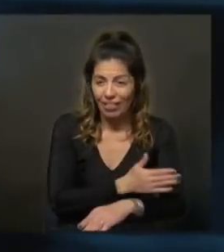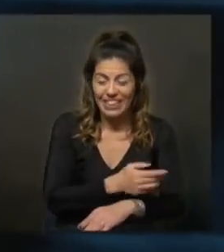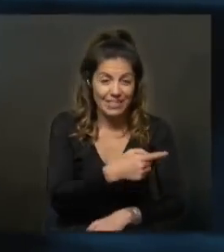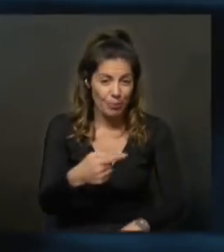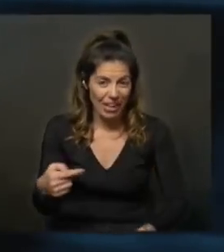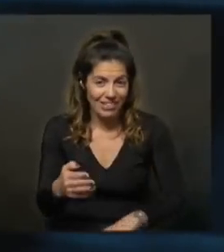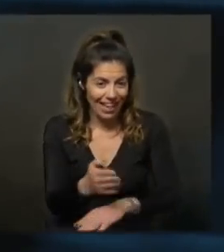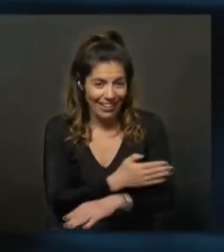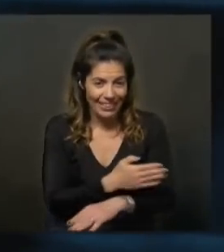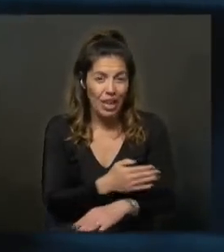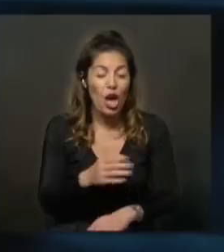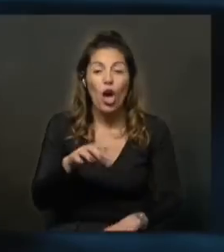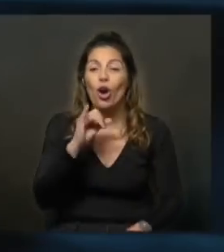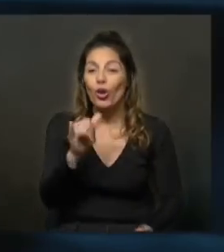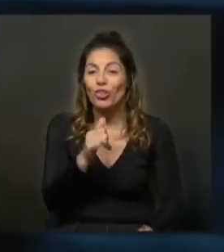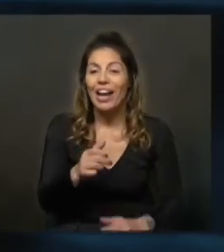semanas